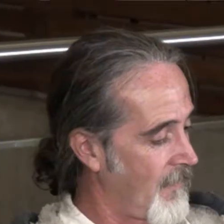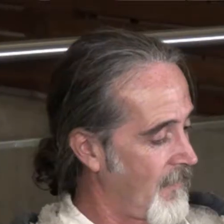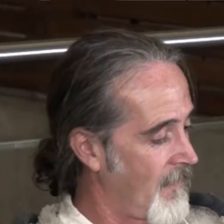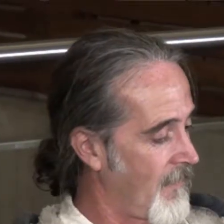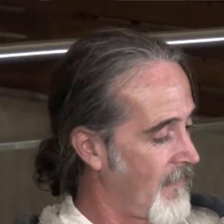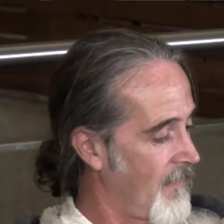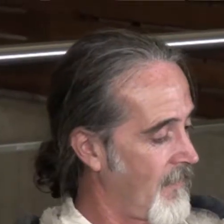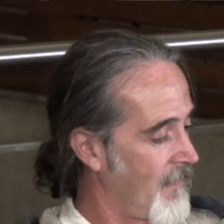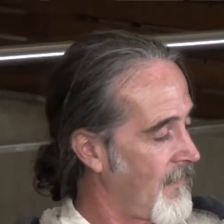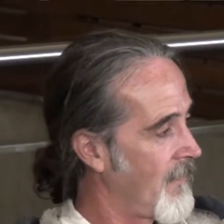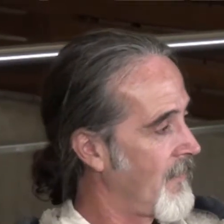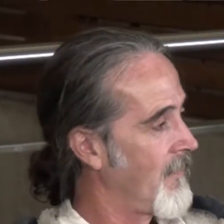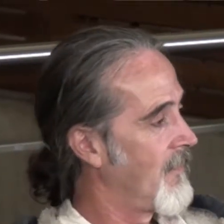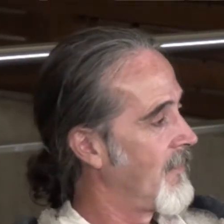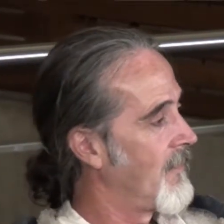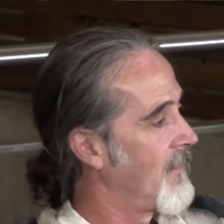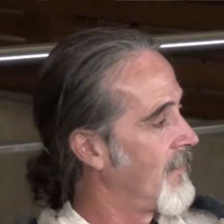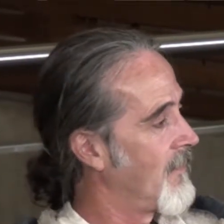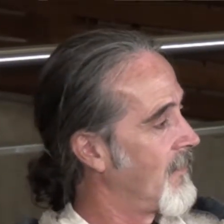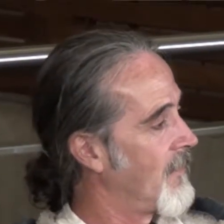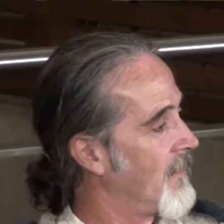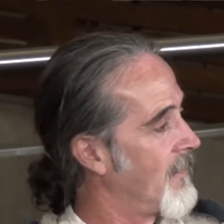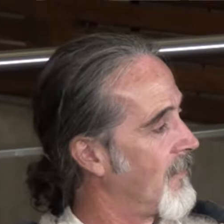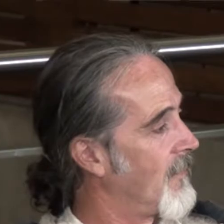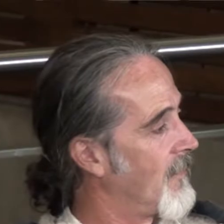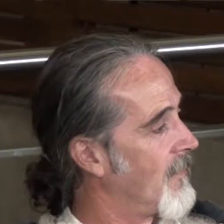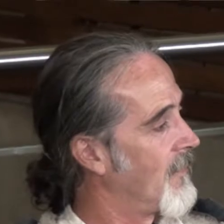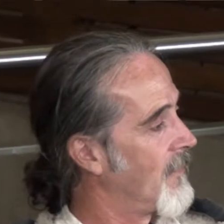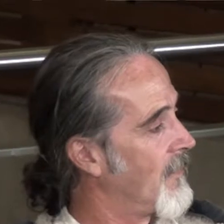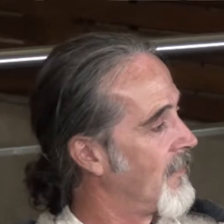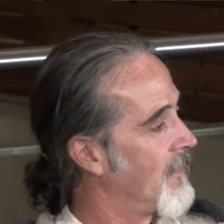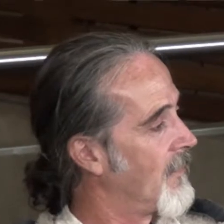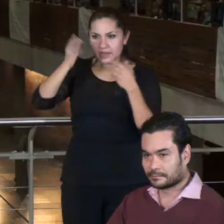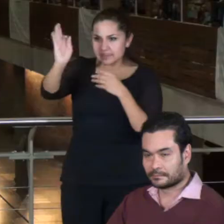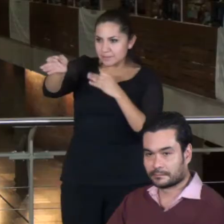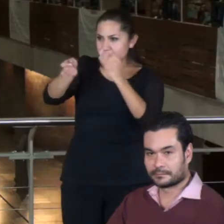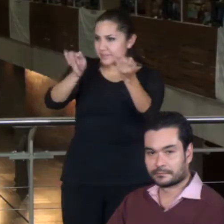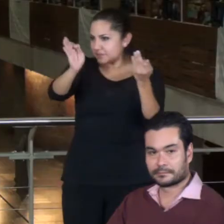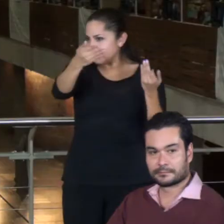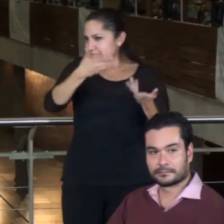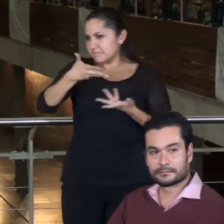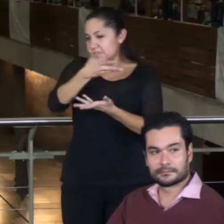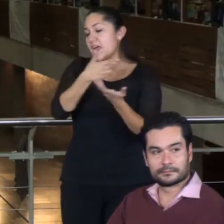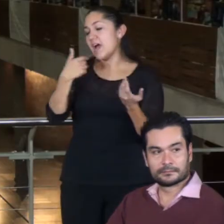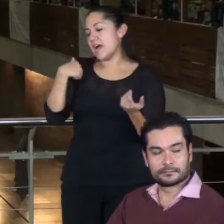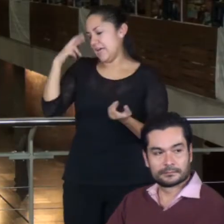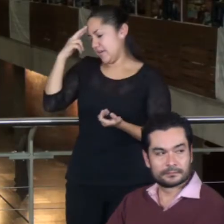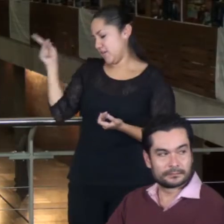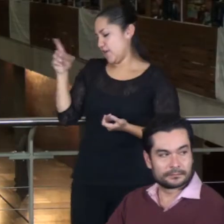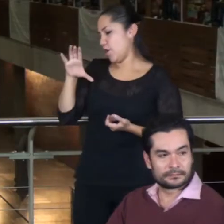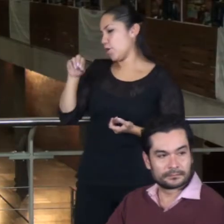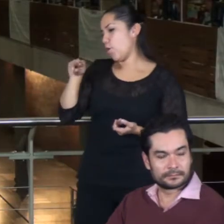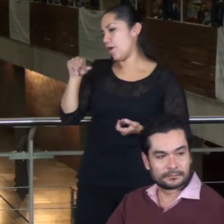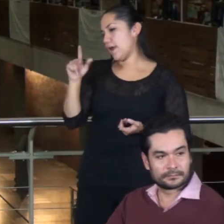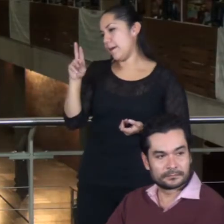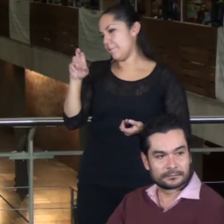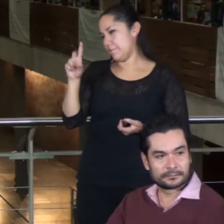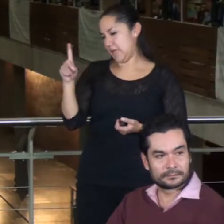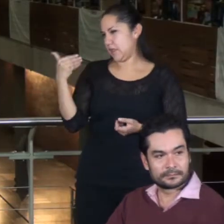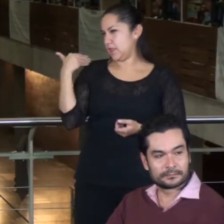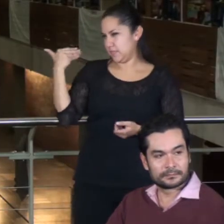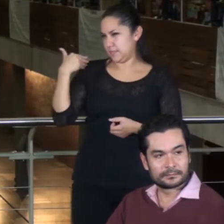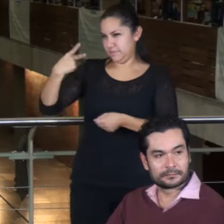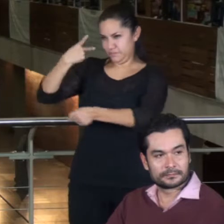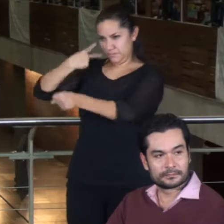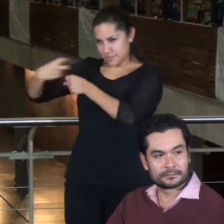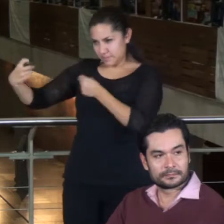con la pre das poco lanzaron una campaña y nos invitaron a alguno de los consejeros grabar un